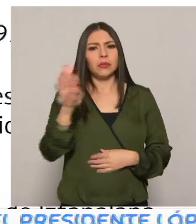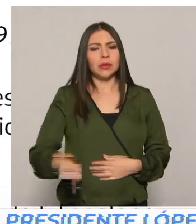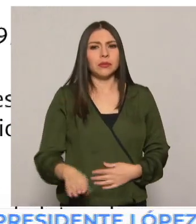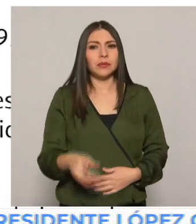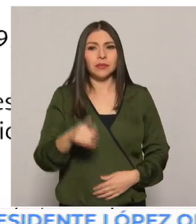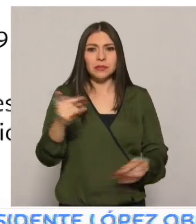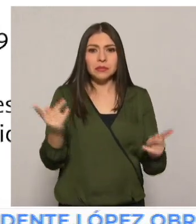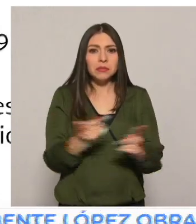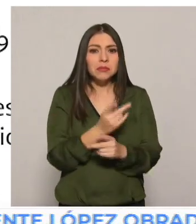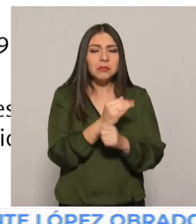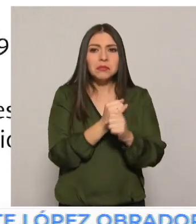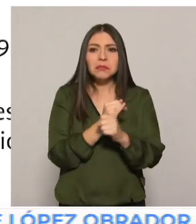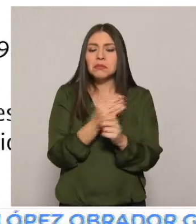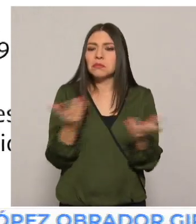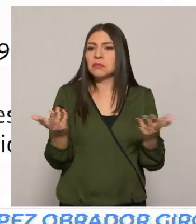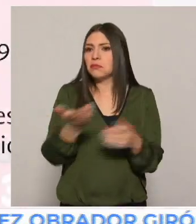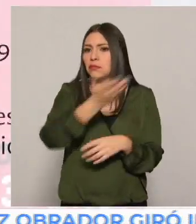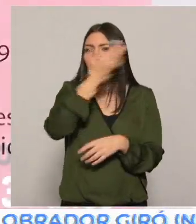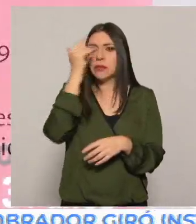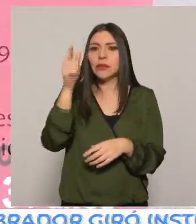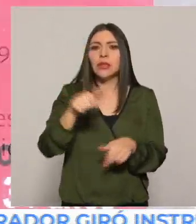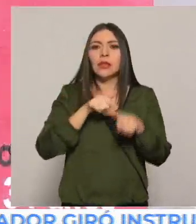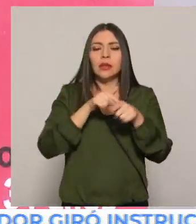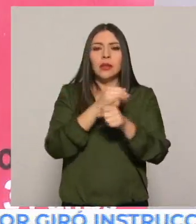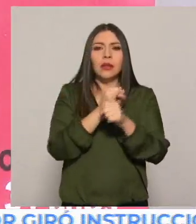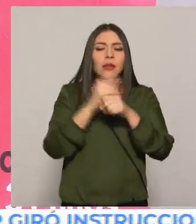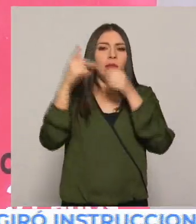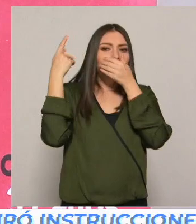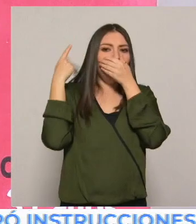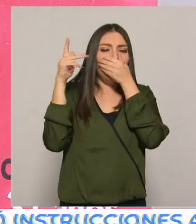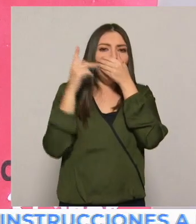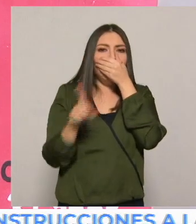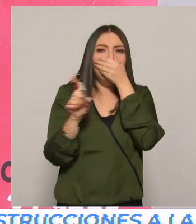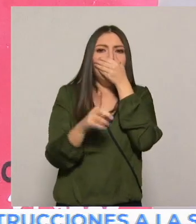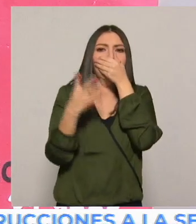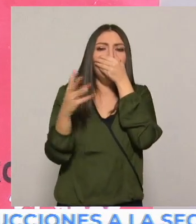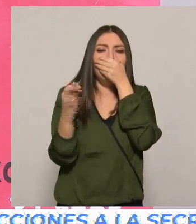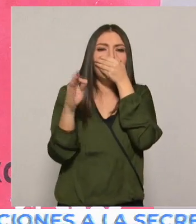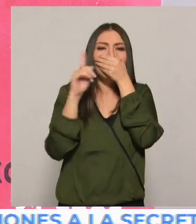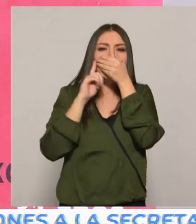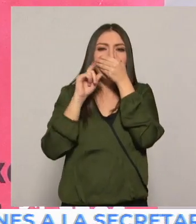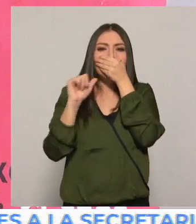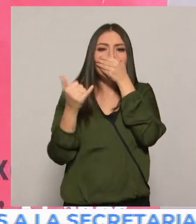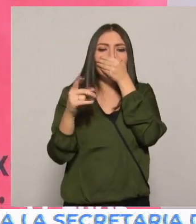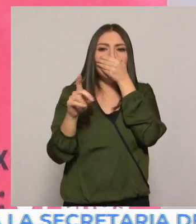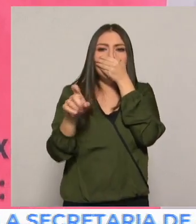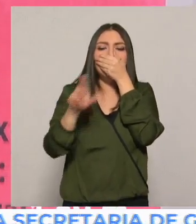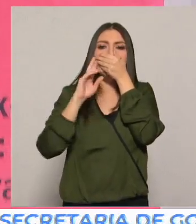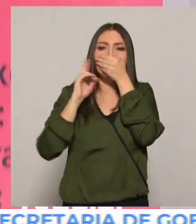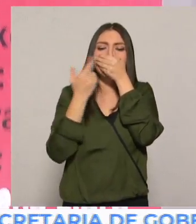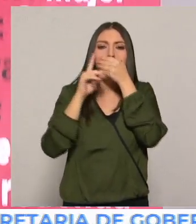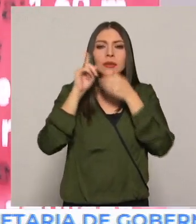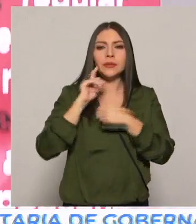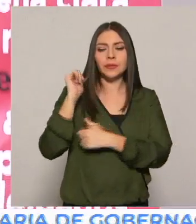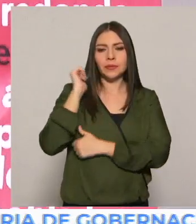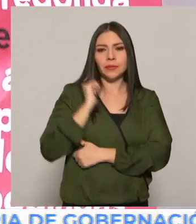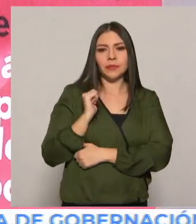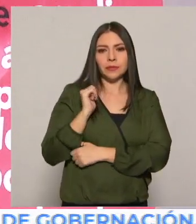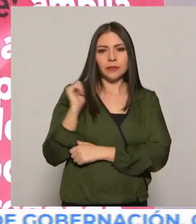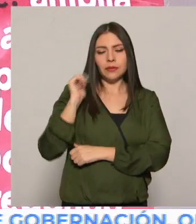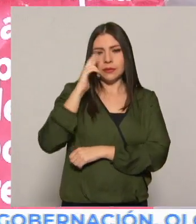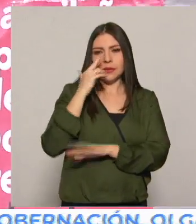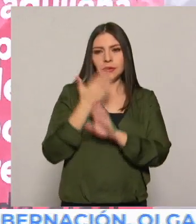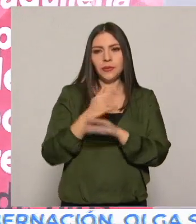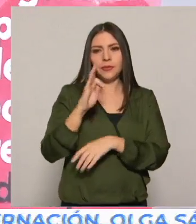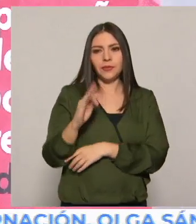La carpeta de investigación se encuentra en Puebla y el 4 de febrero del presente año, AIDE tendrá una reunión con la fiscal Ernestina Godoy para hacer un